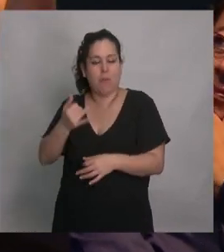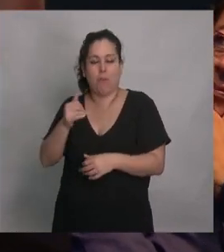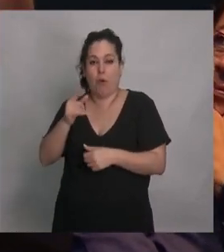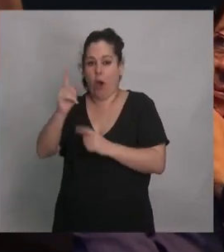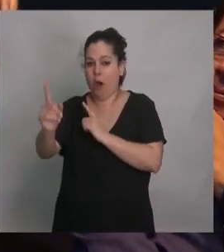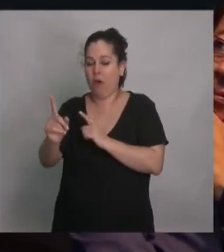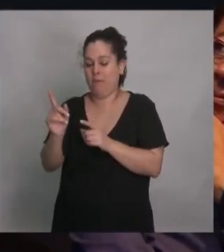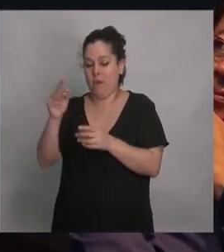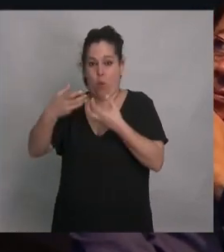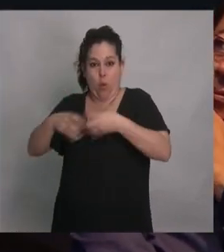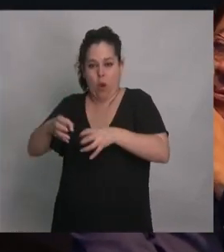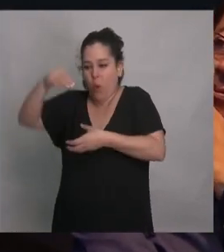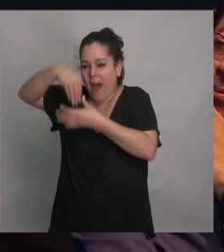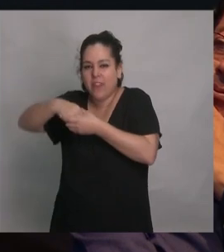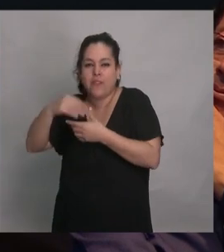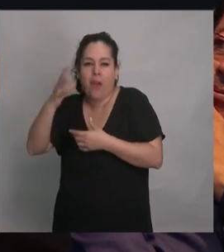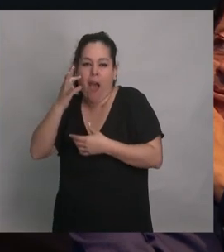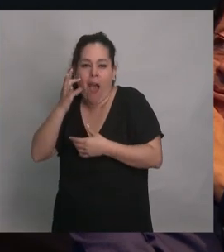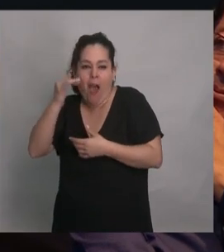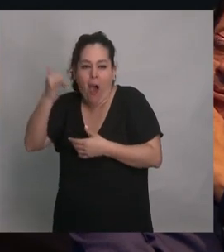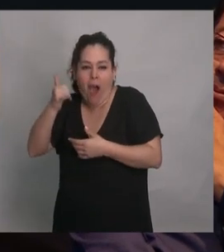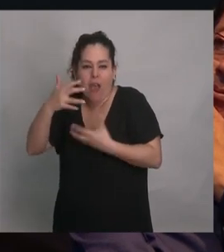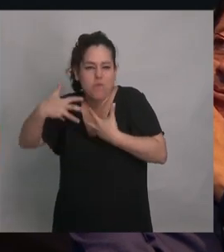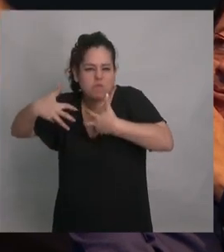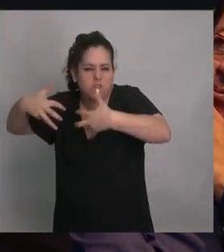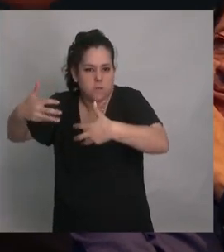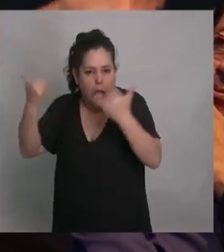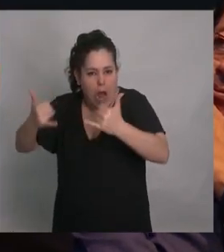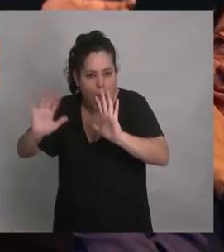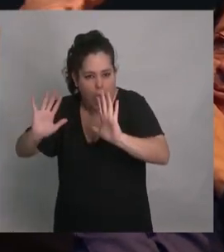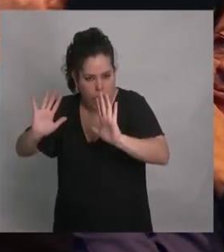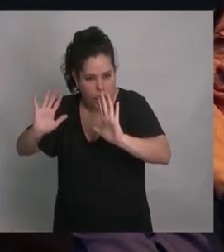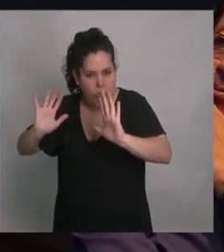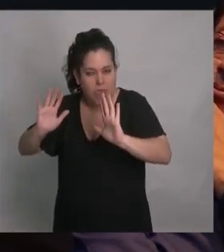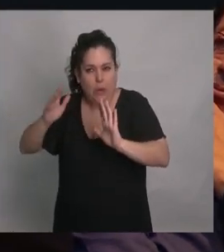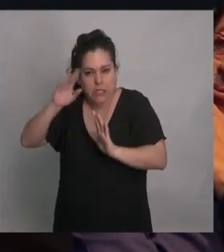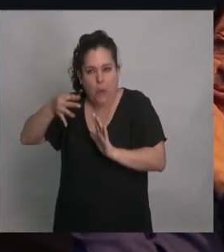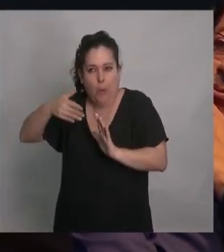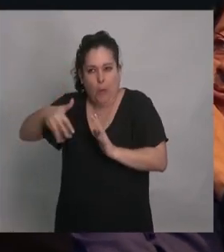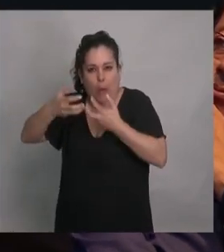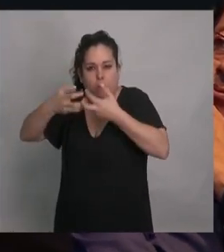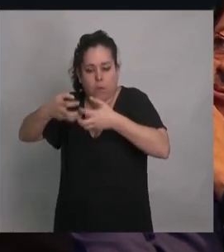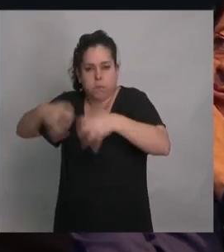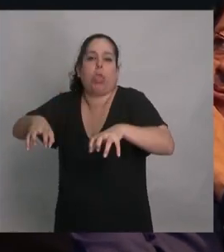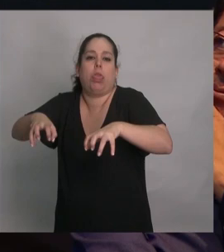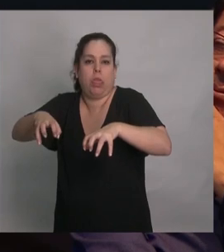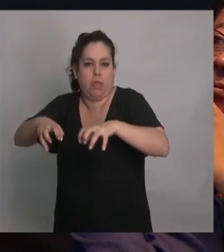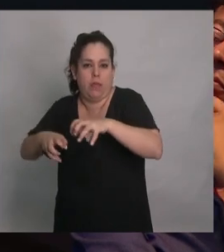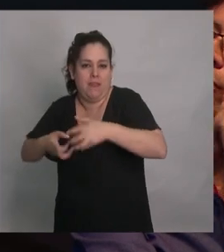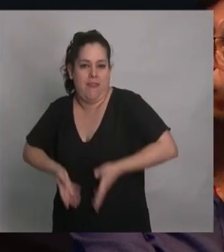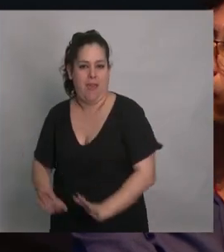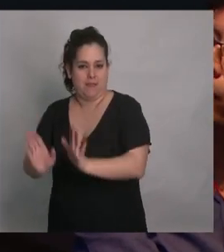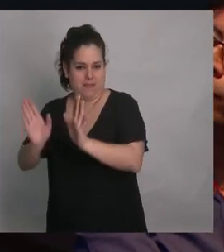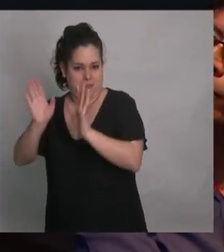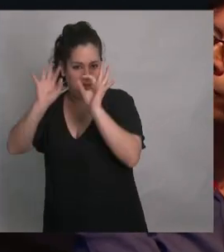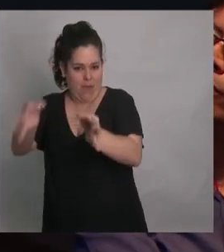dentro del huevo y lo que no sabemos es cuándo va a nacer. Y la primera pregunta que creo